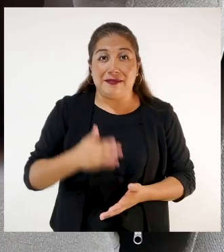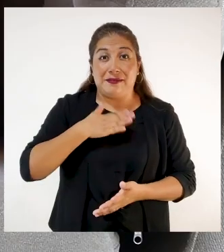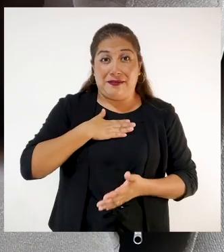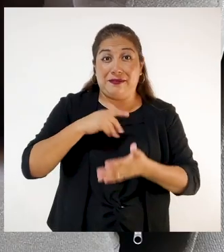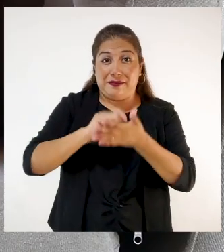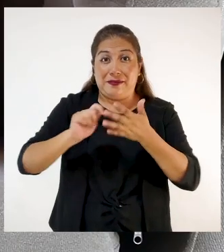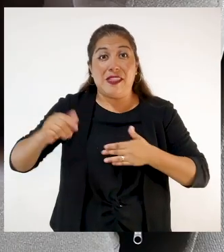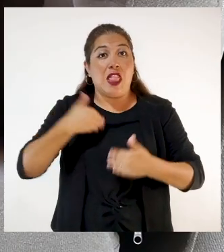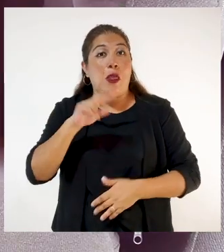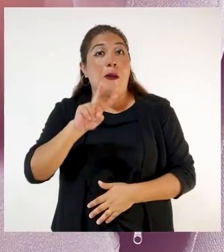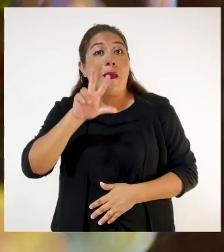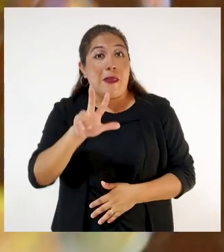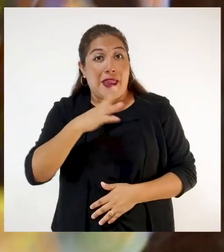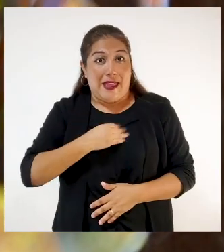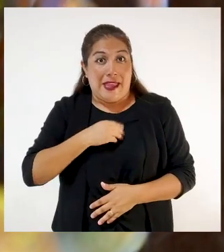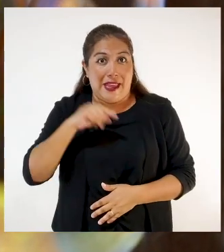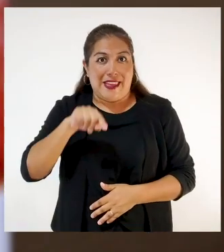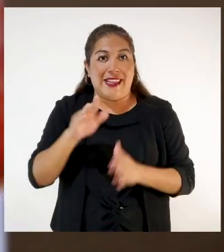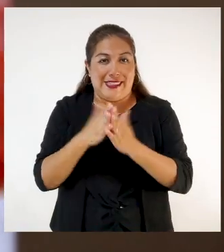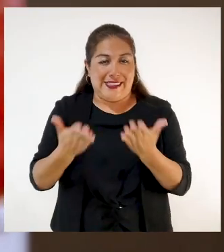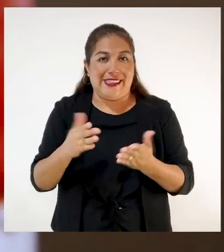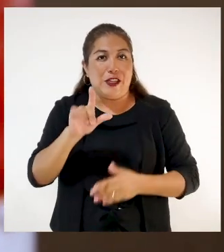Lucía Jiménez, tengo 23 años. Me gusta